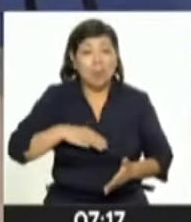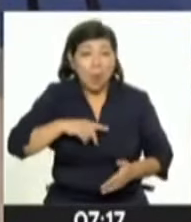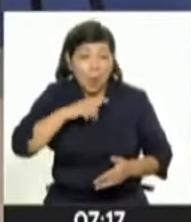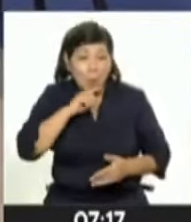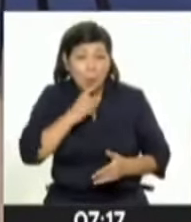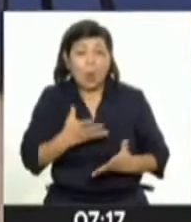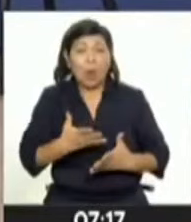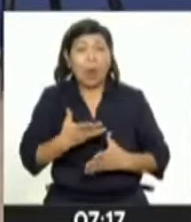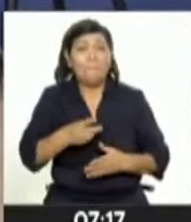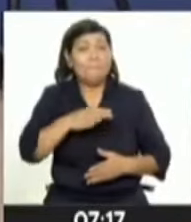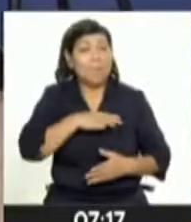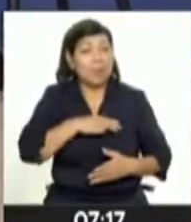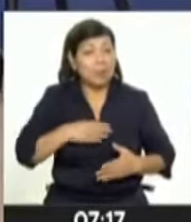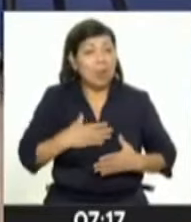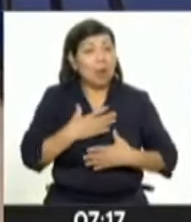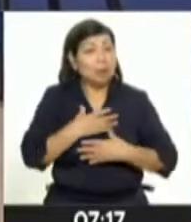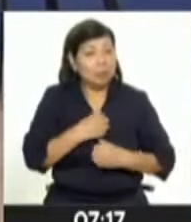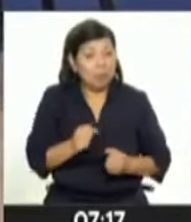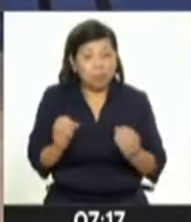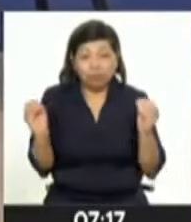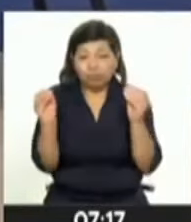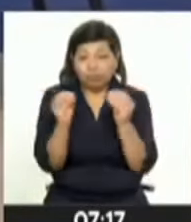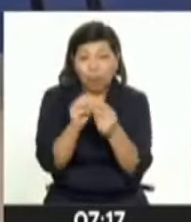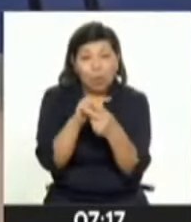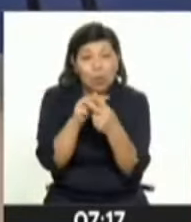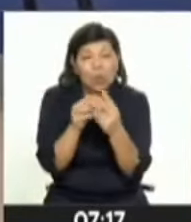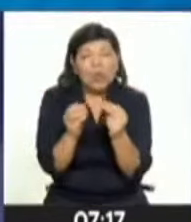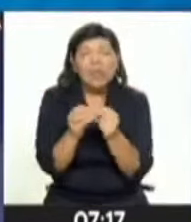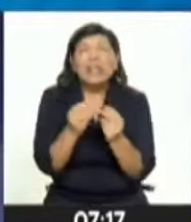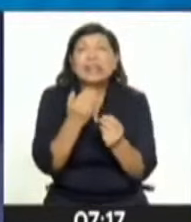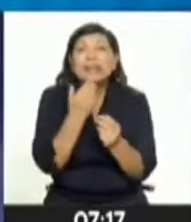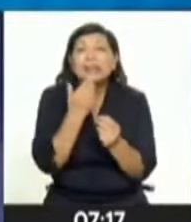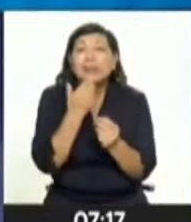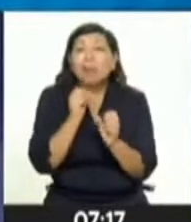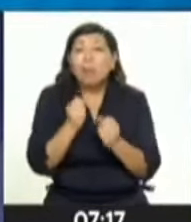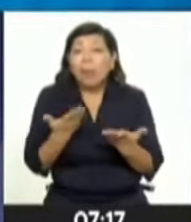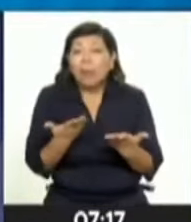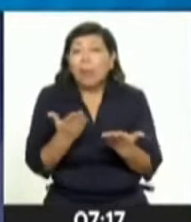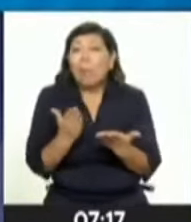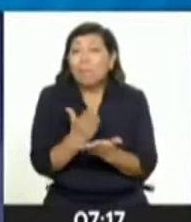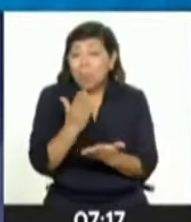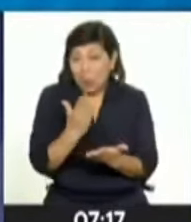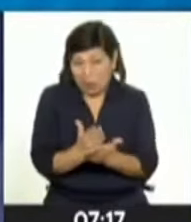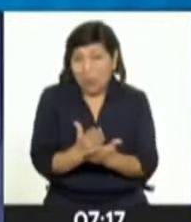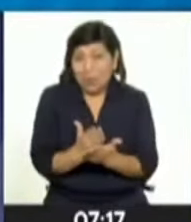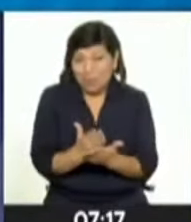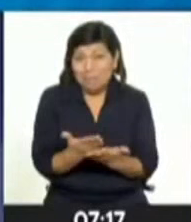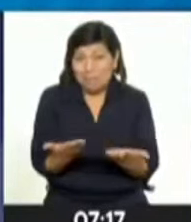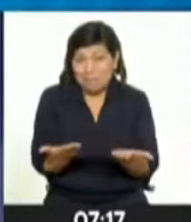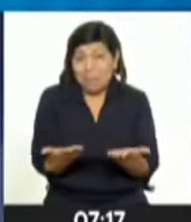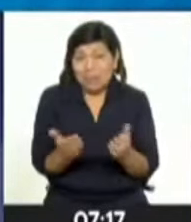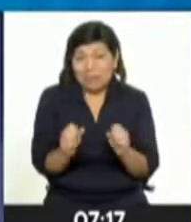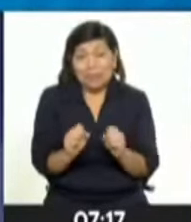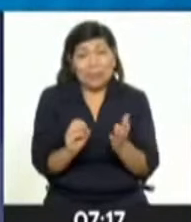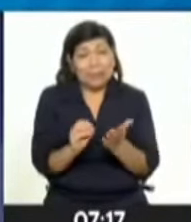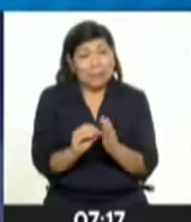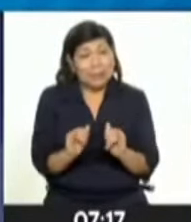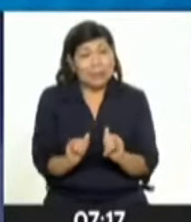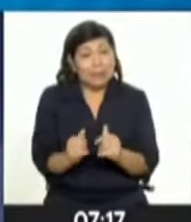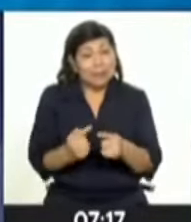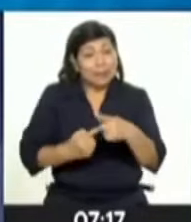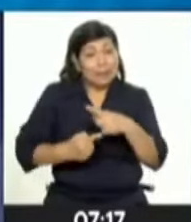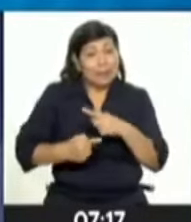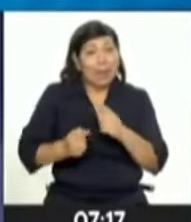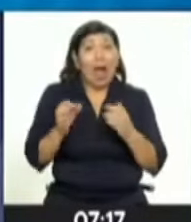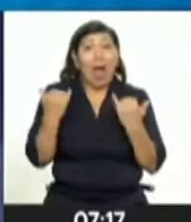Ministerio de Salud, porque hay que lograr ubicar quiénes son los chicos que pueden tener un problema. De hecho, nos queda claro que el retorno